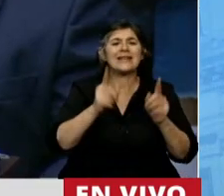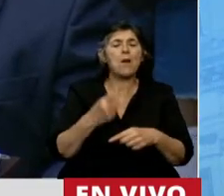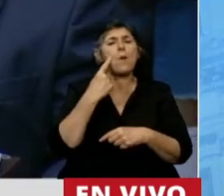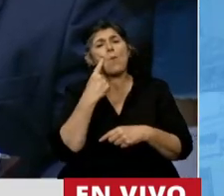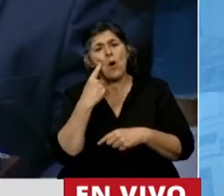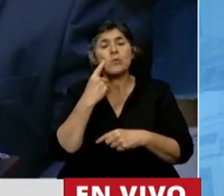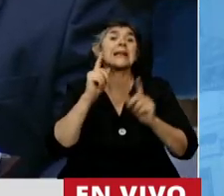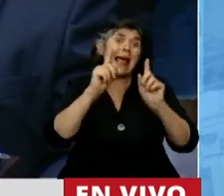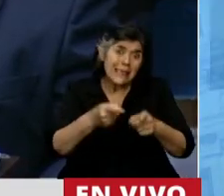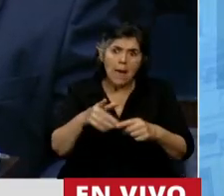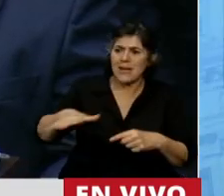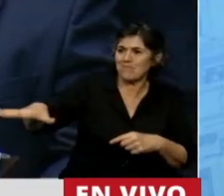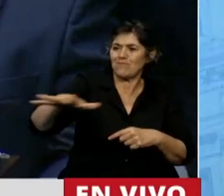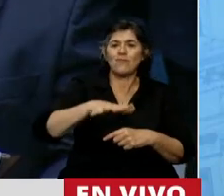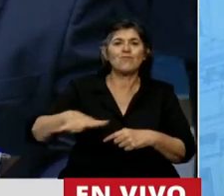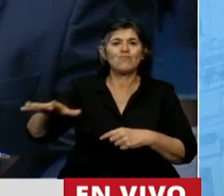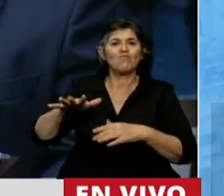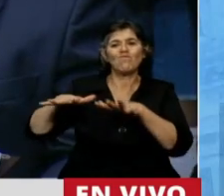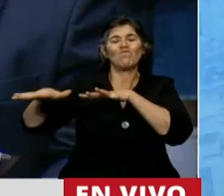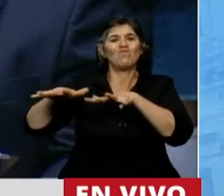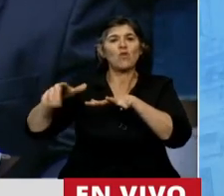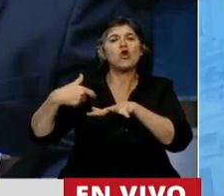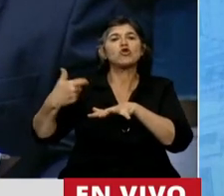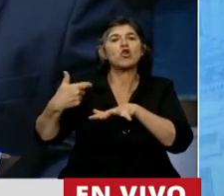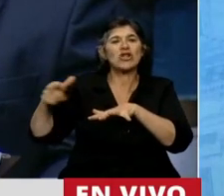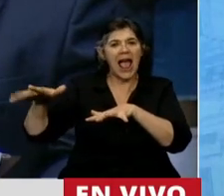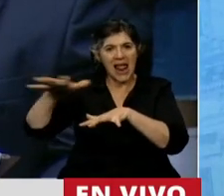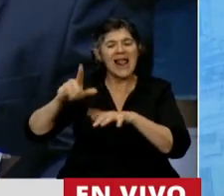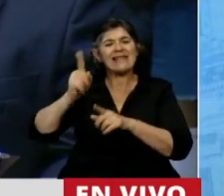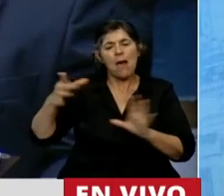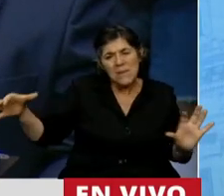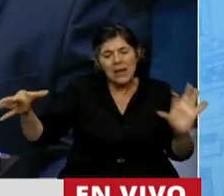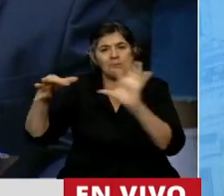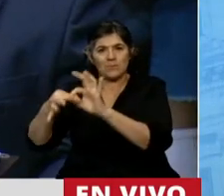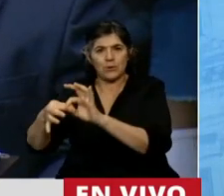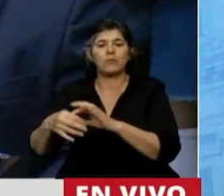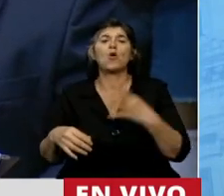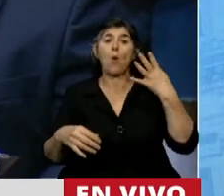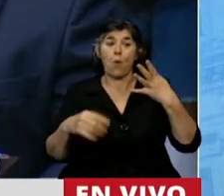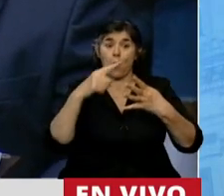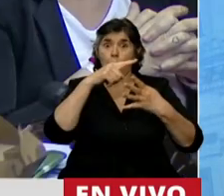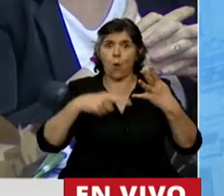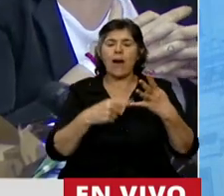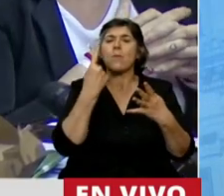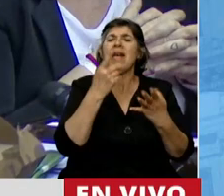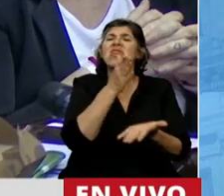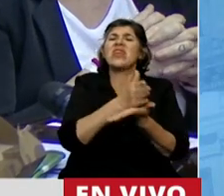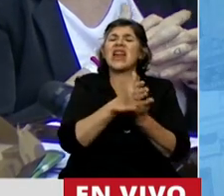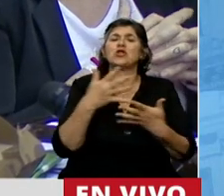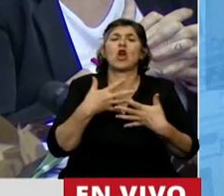organizaciones sociales claramente tiene cuatro derechos fundamentales uno es el derecho a la salud